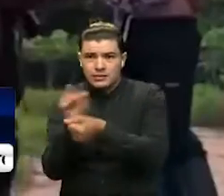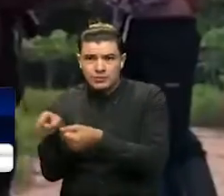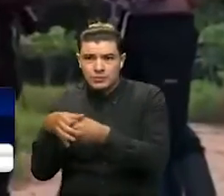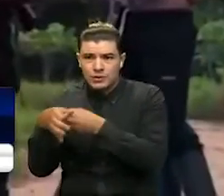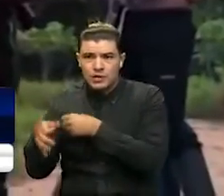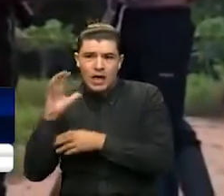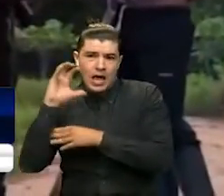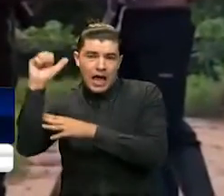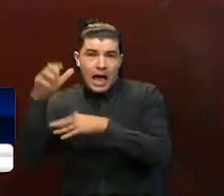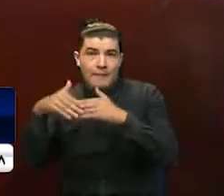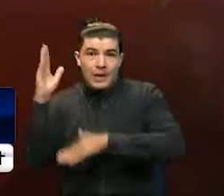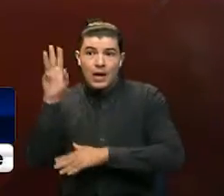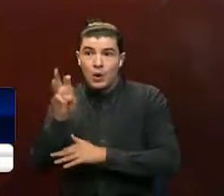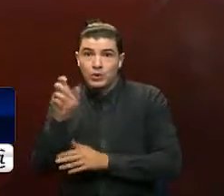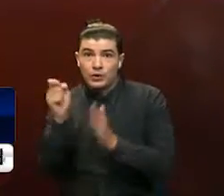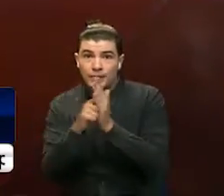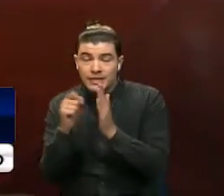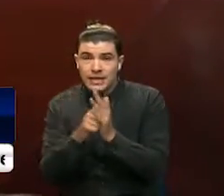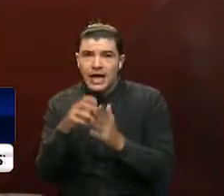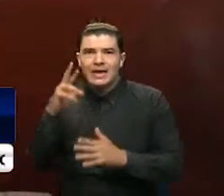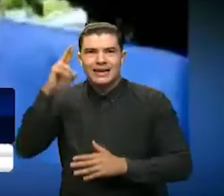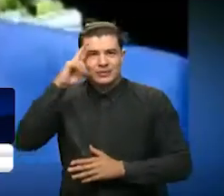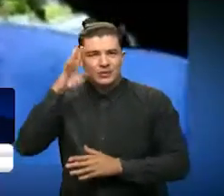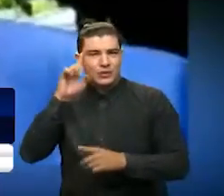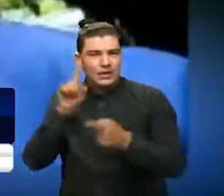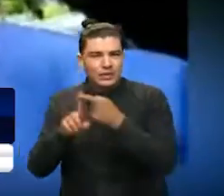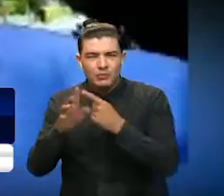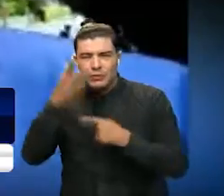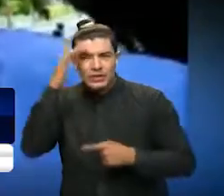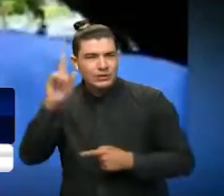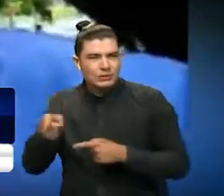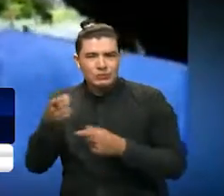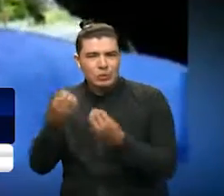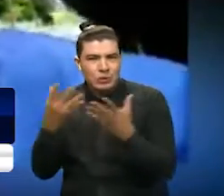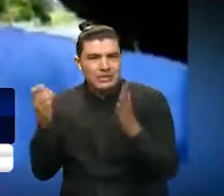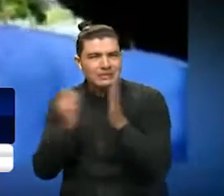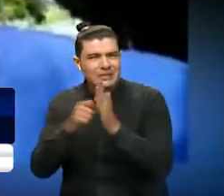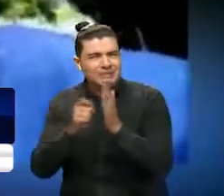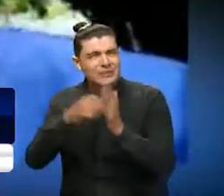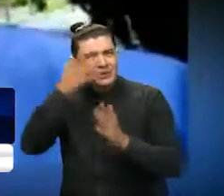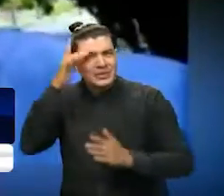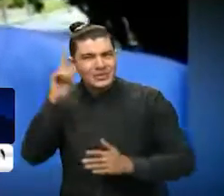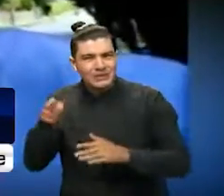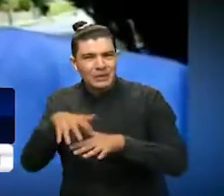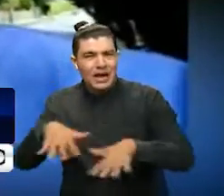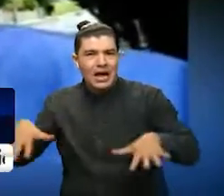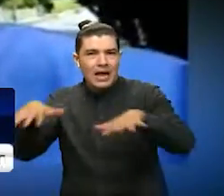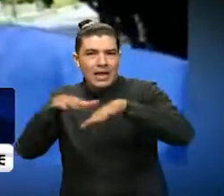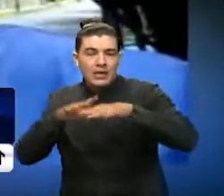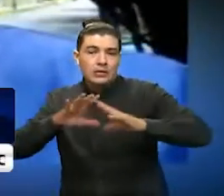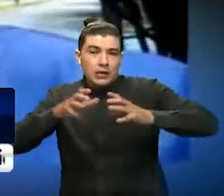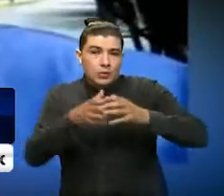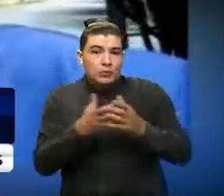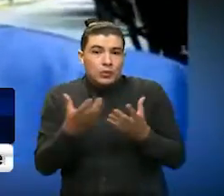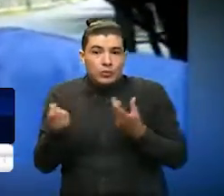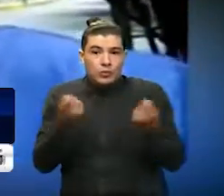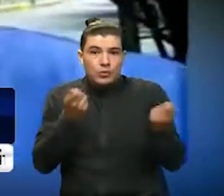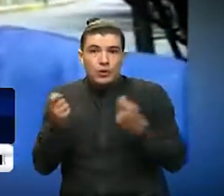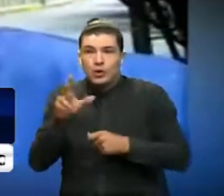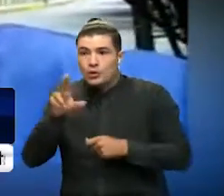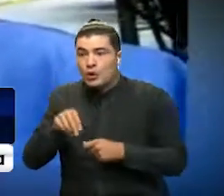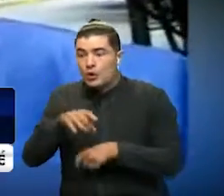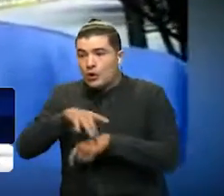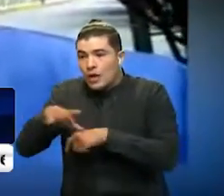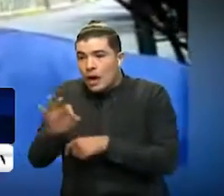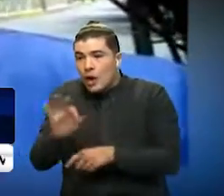Ocaña, ya suman más de 8 y tienen una razón específica. En que nada ocurre en un sector si el grupo dominante no lo permite o no